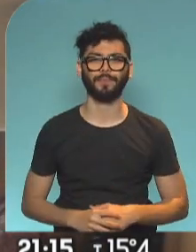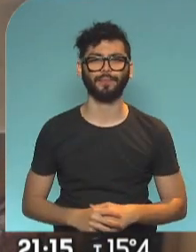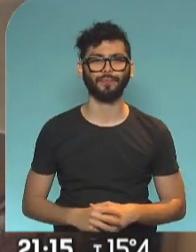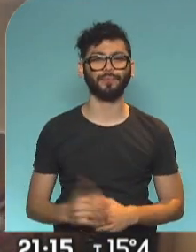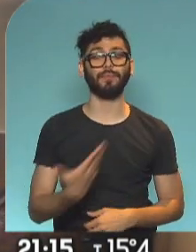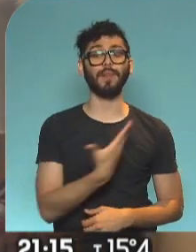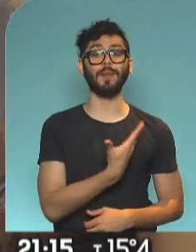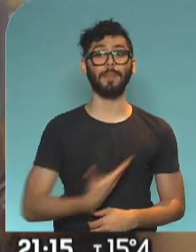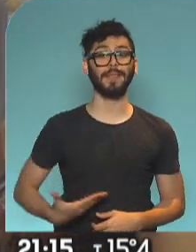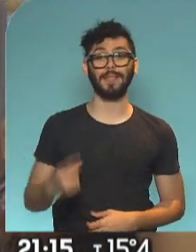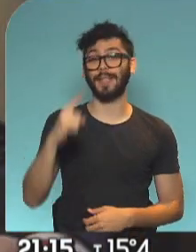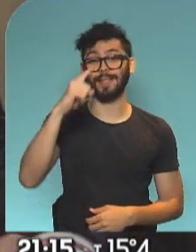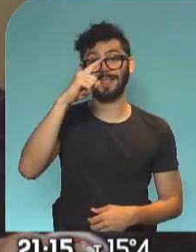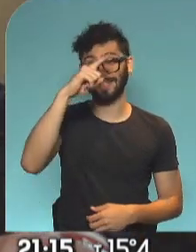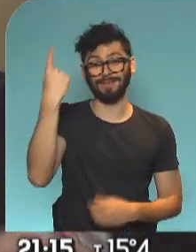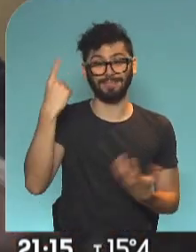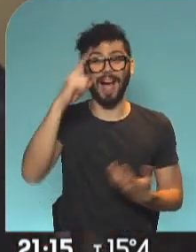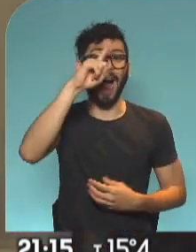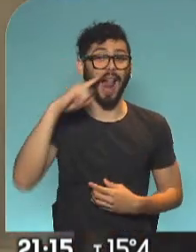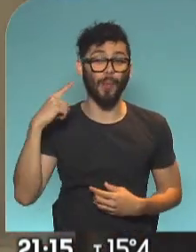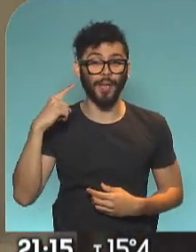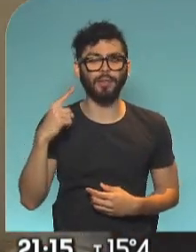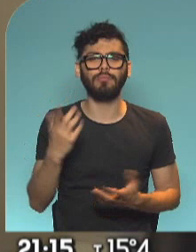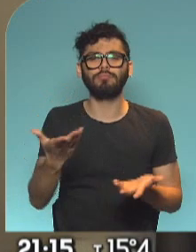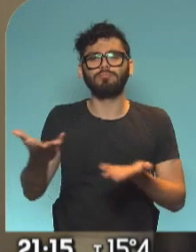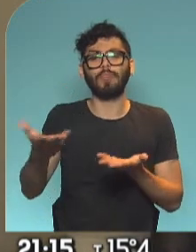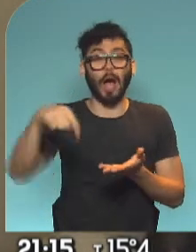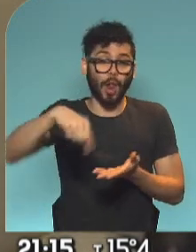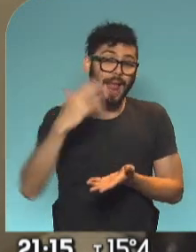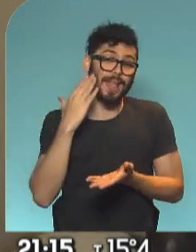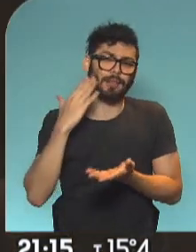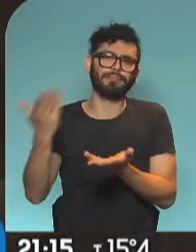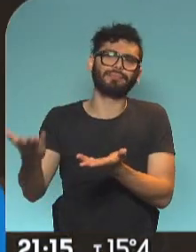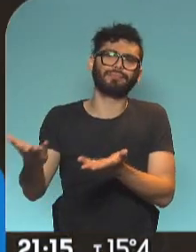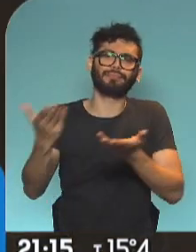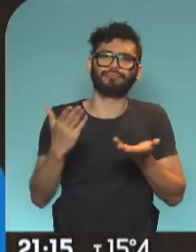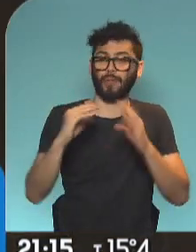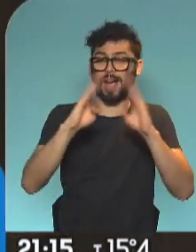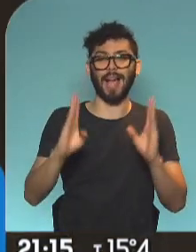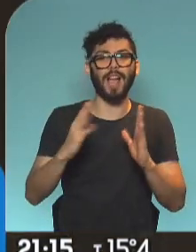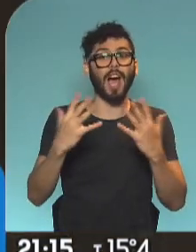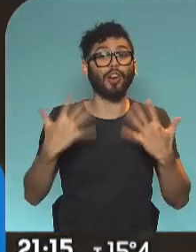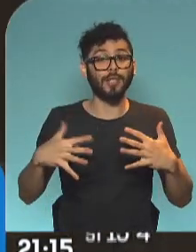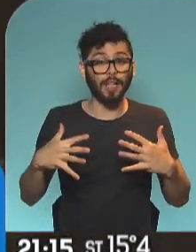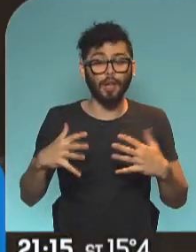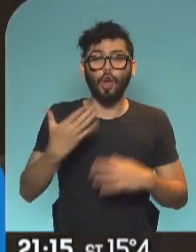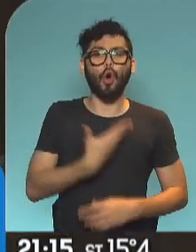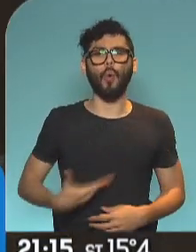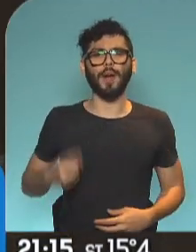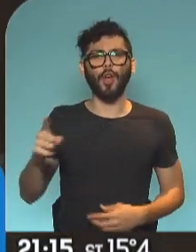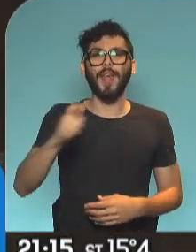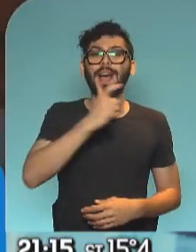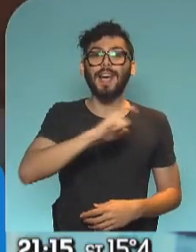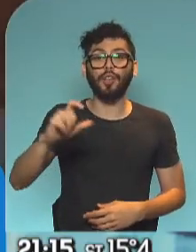El presidente de la Nación, Alberto Fernández, recibió esta tarde en la Casa Rosada a la gobernadora de Río Negro,